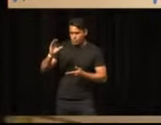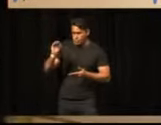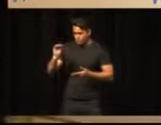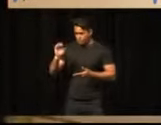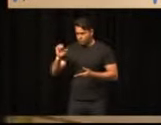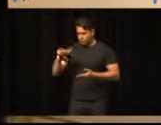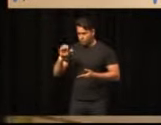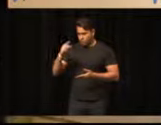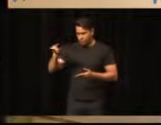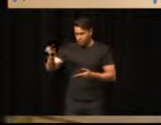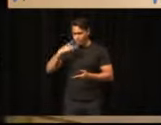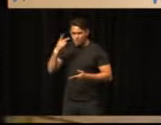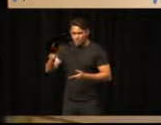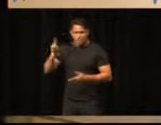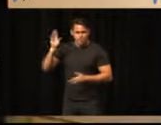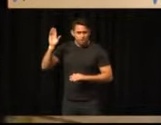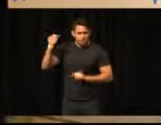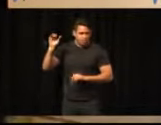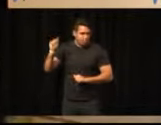cuestión de la coerción,